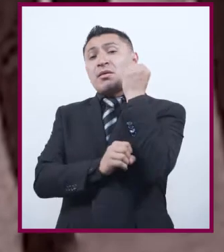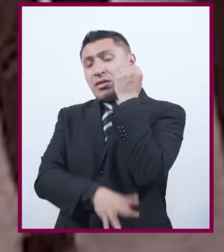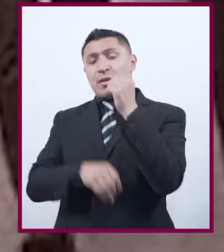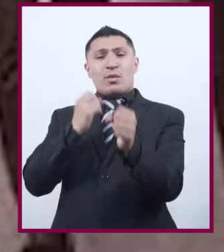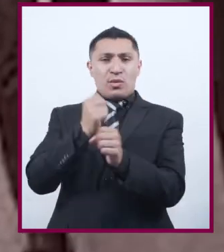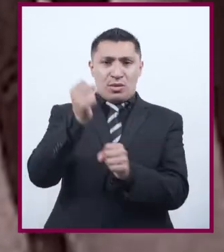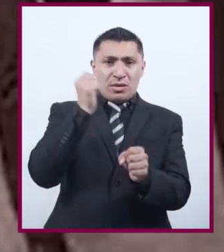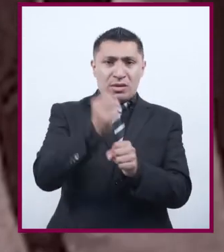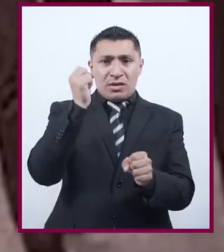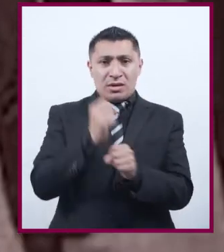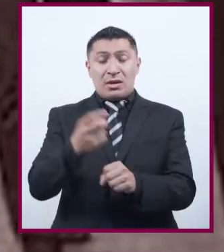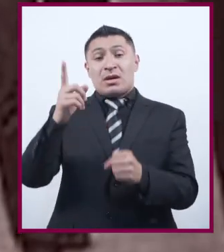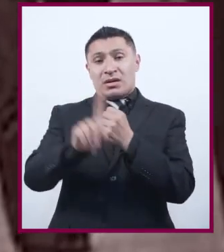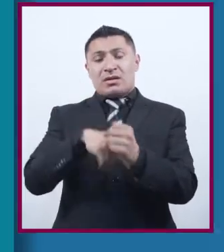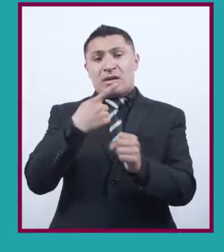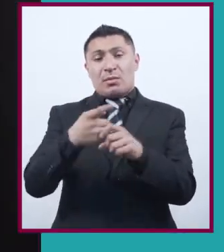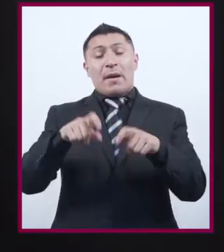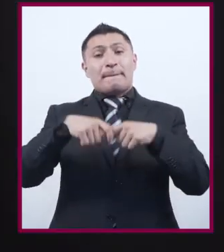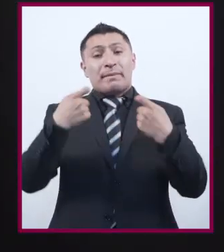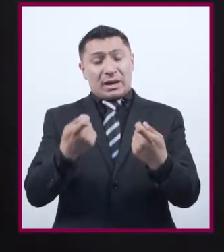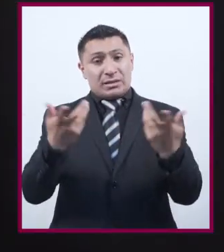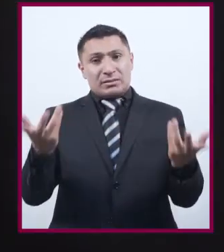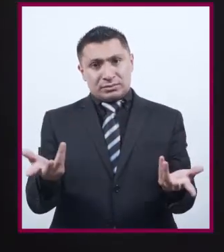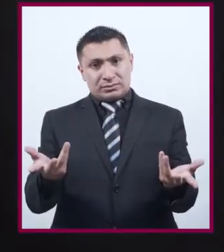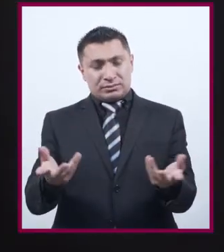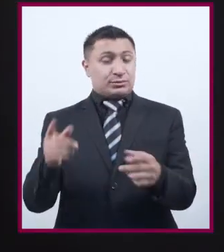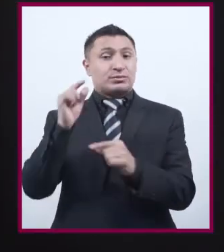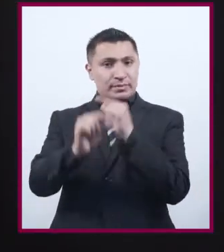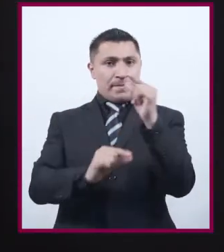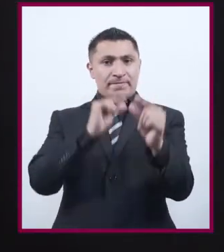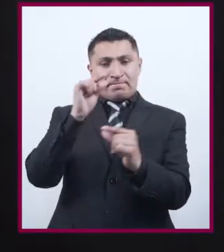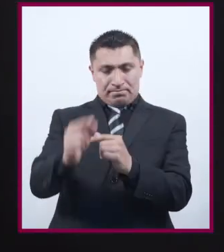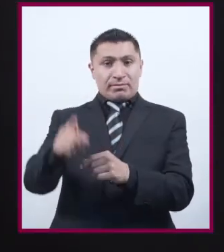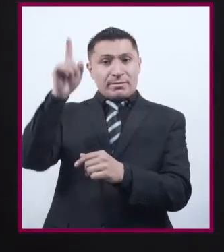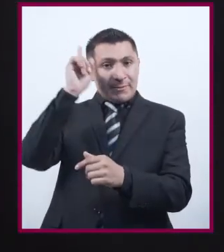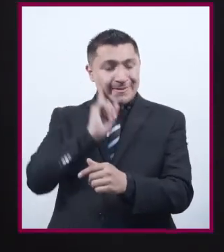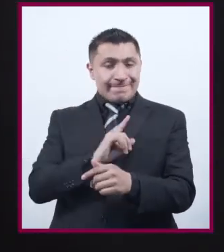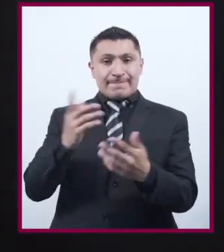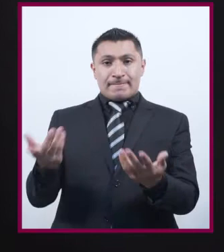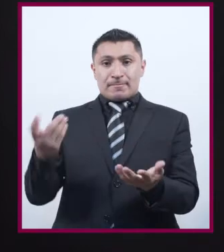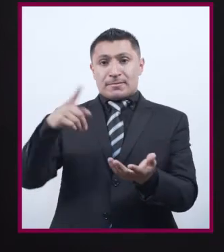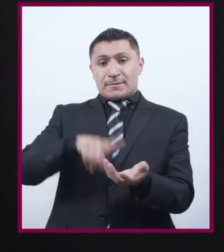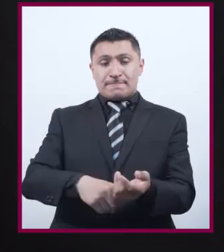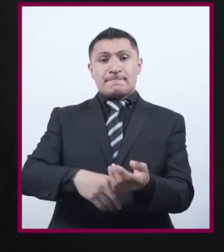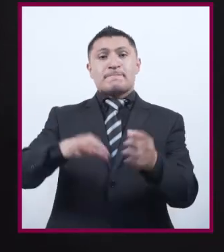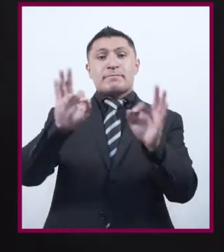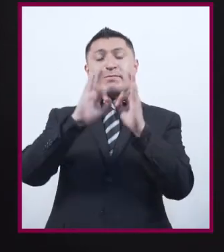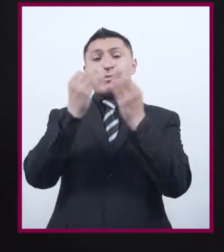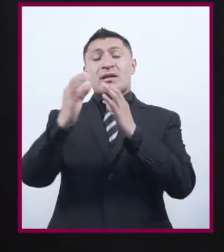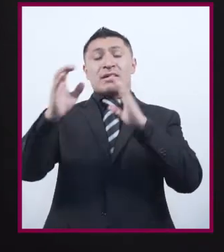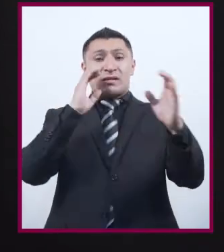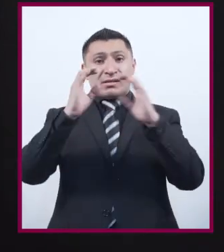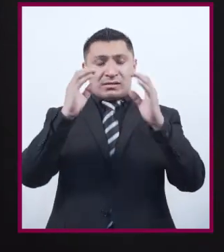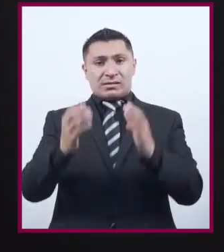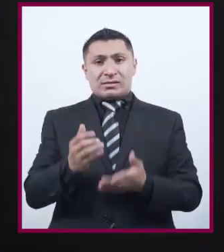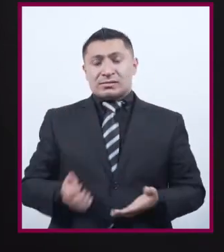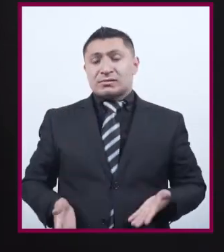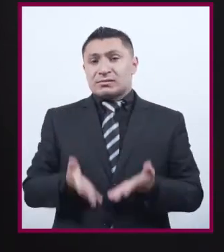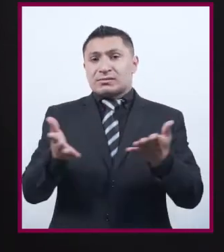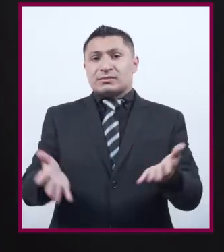y la violación sexual. Poco a poco, estas mujeres incursionaron en los medios de comunicación y la izquierda en la